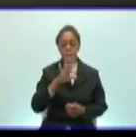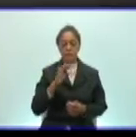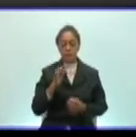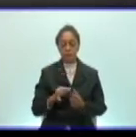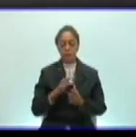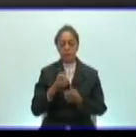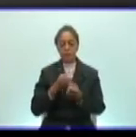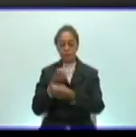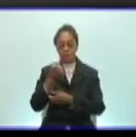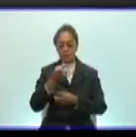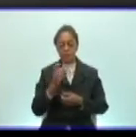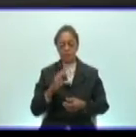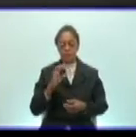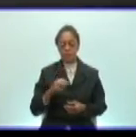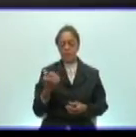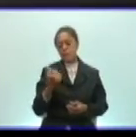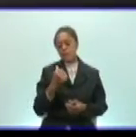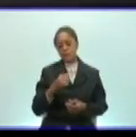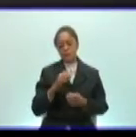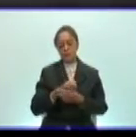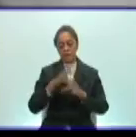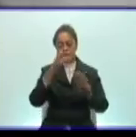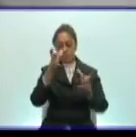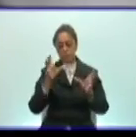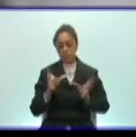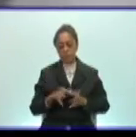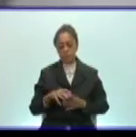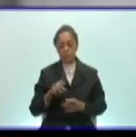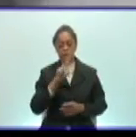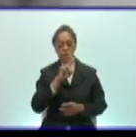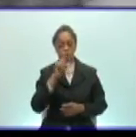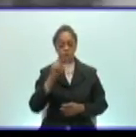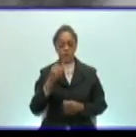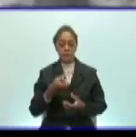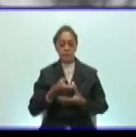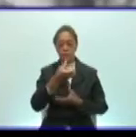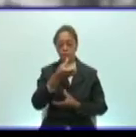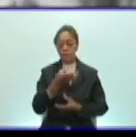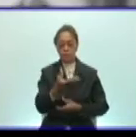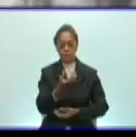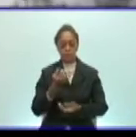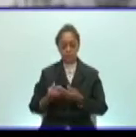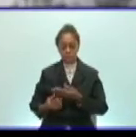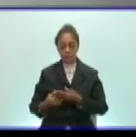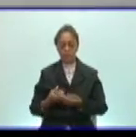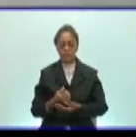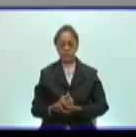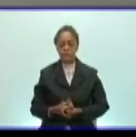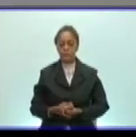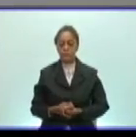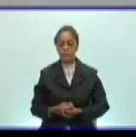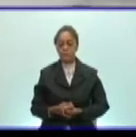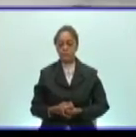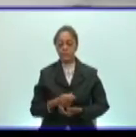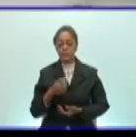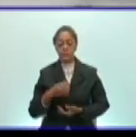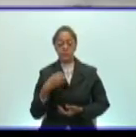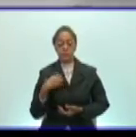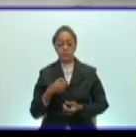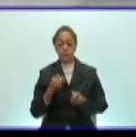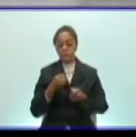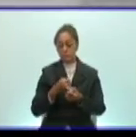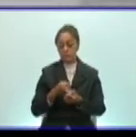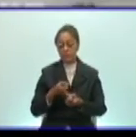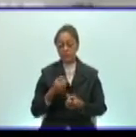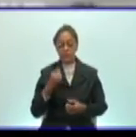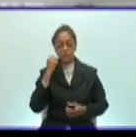guerra Sherman, 10 carros blindados, 21 cañones sin retroceso. Su poder de fuego es